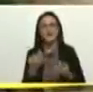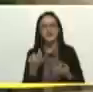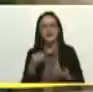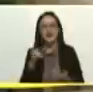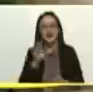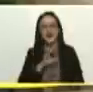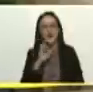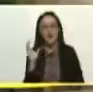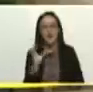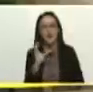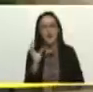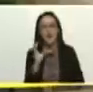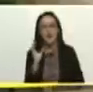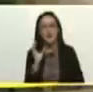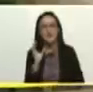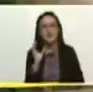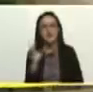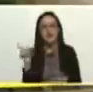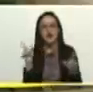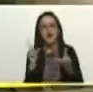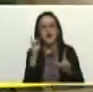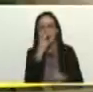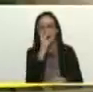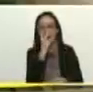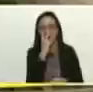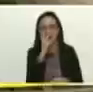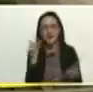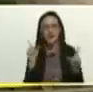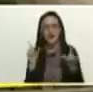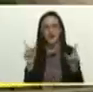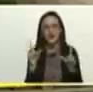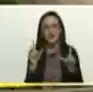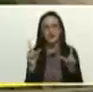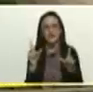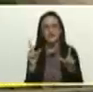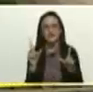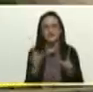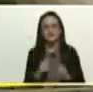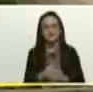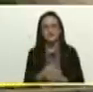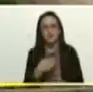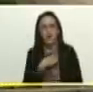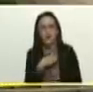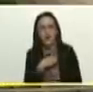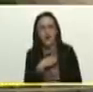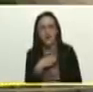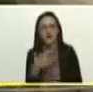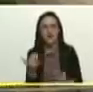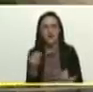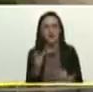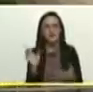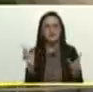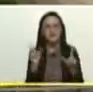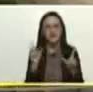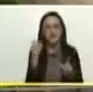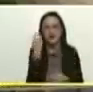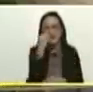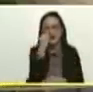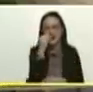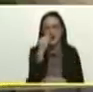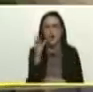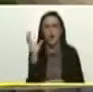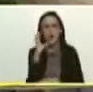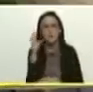producción novelera, la producción de serie, de comedia en Colombia es buena,